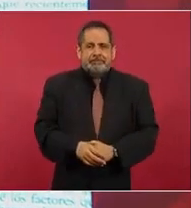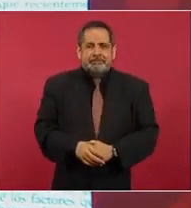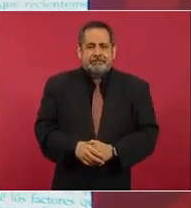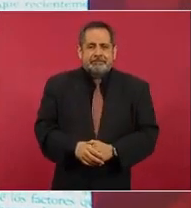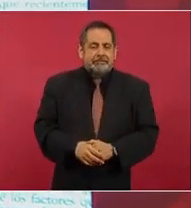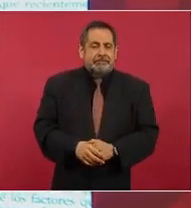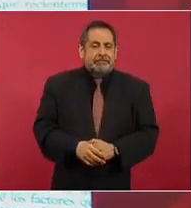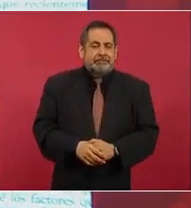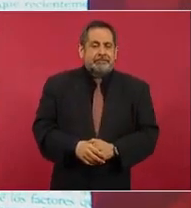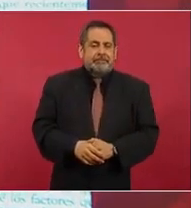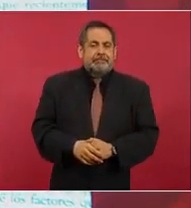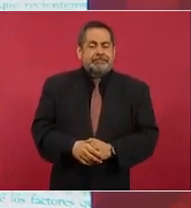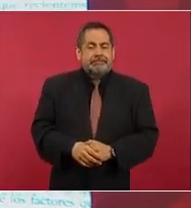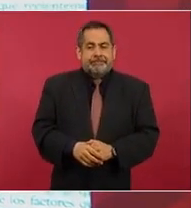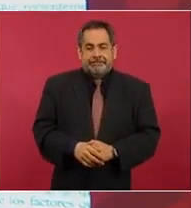y